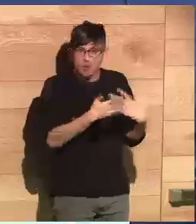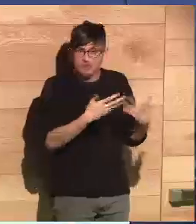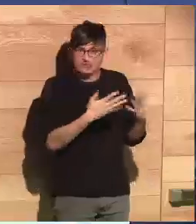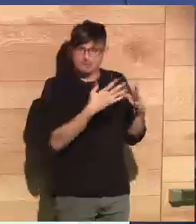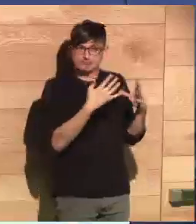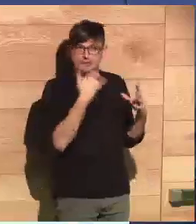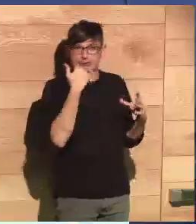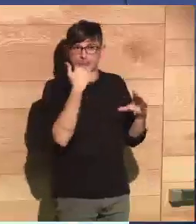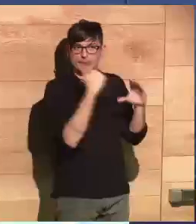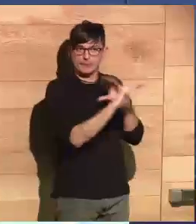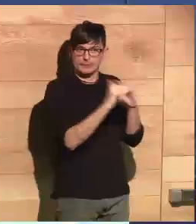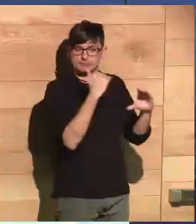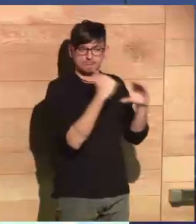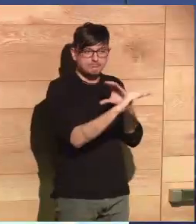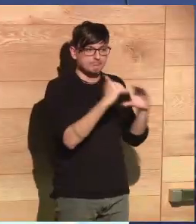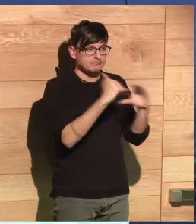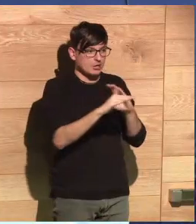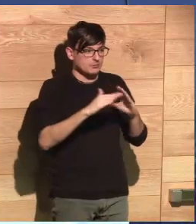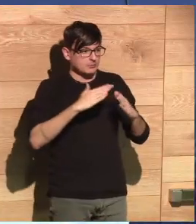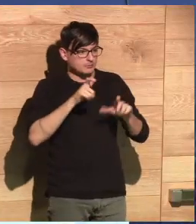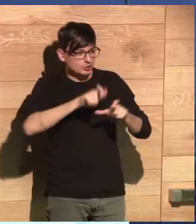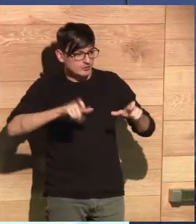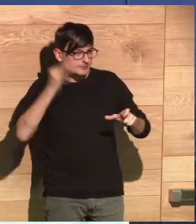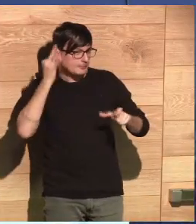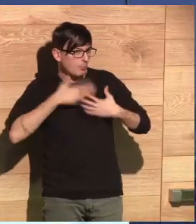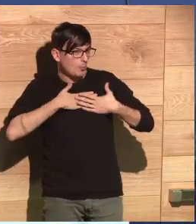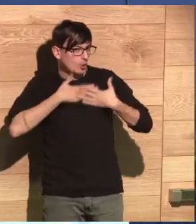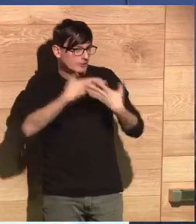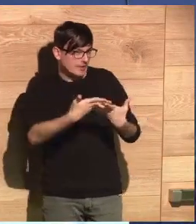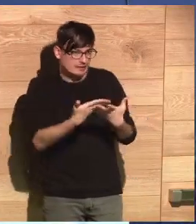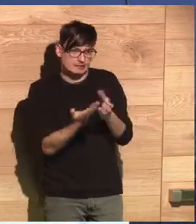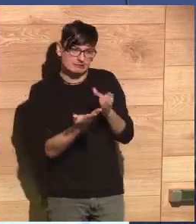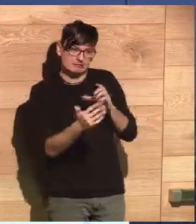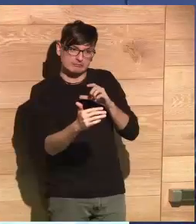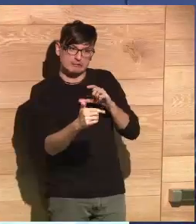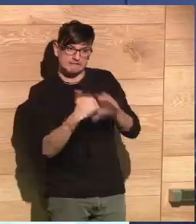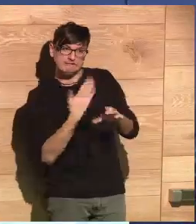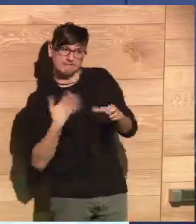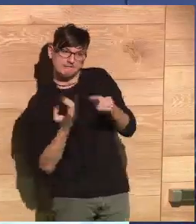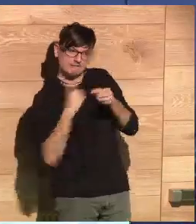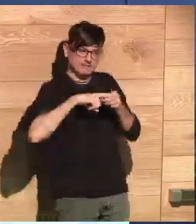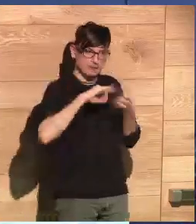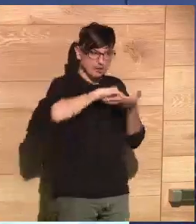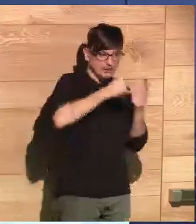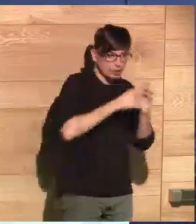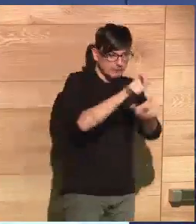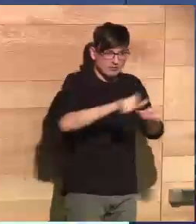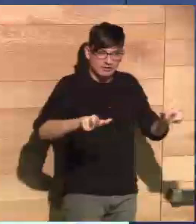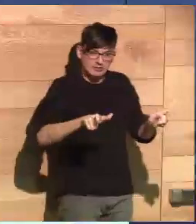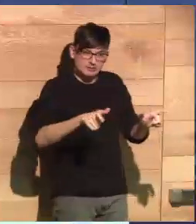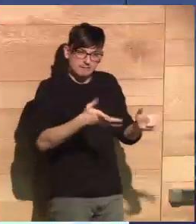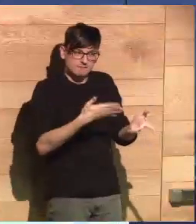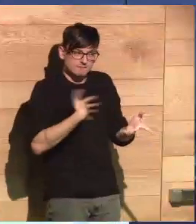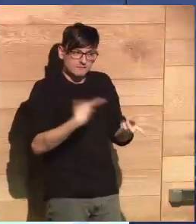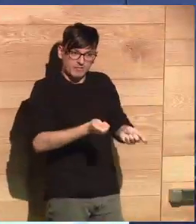jamás, voluntarias que nos escribieron para participar en el proyecto, gente que nos escribía ofreciéndonos historias